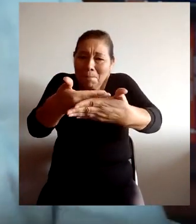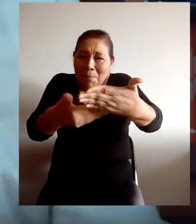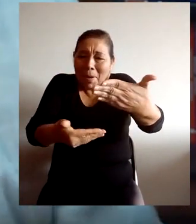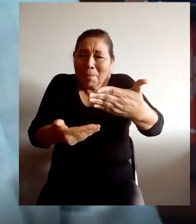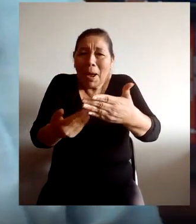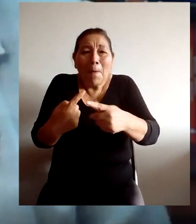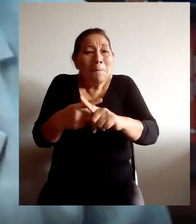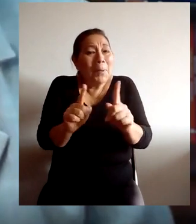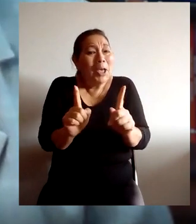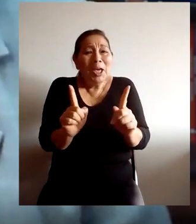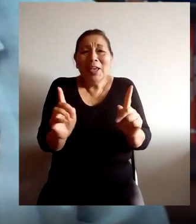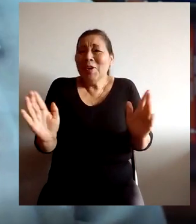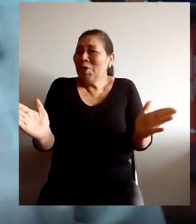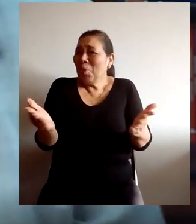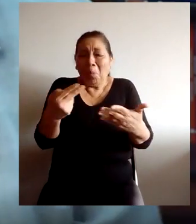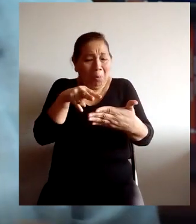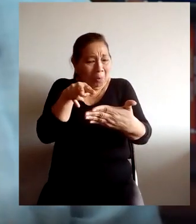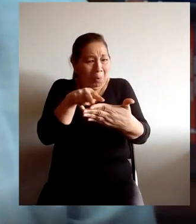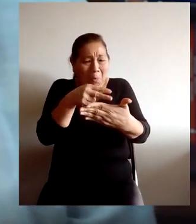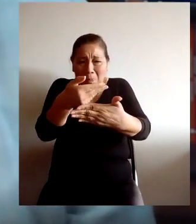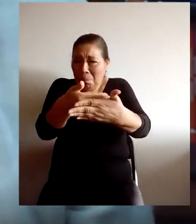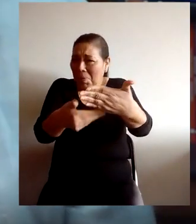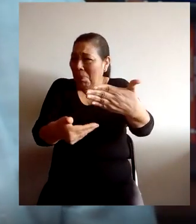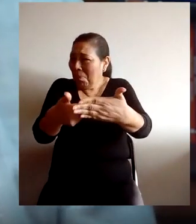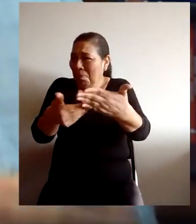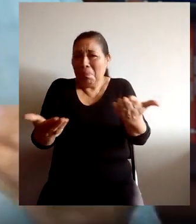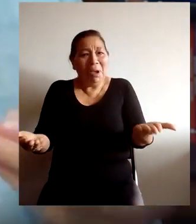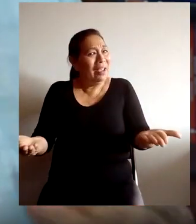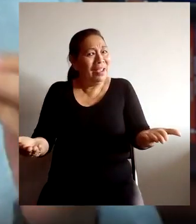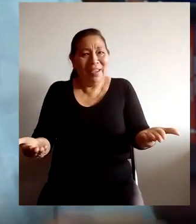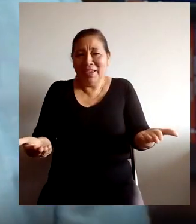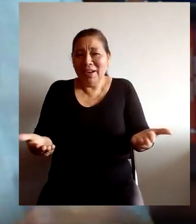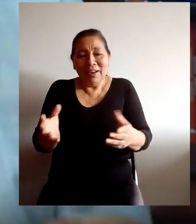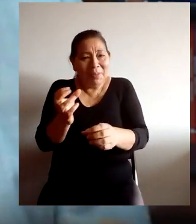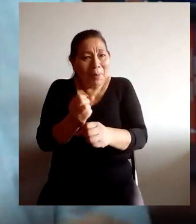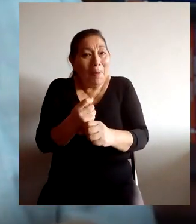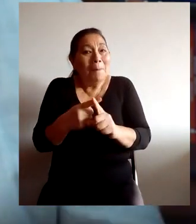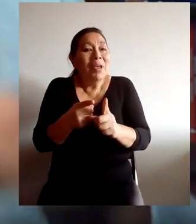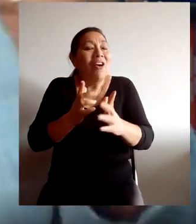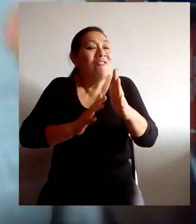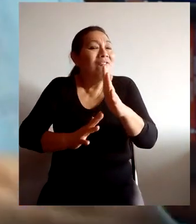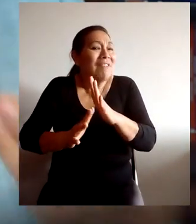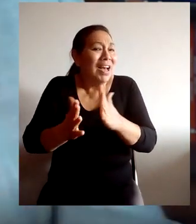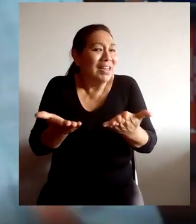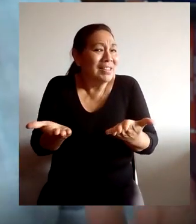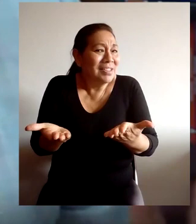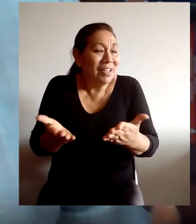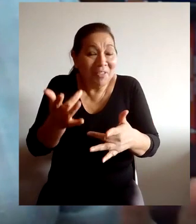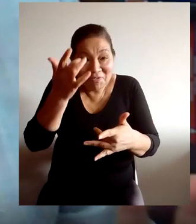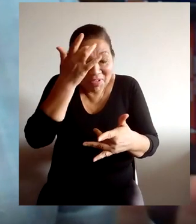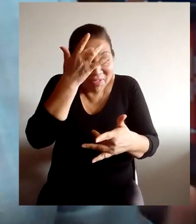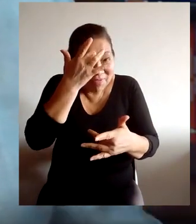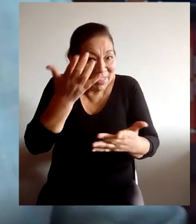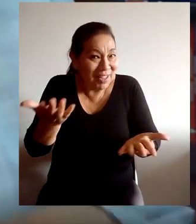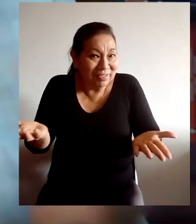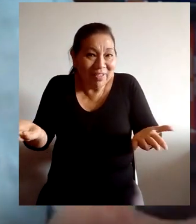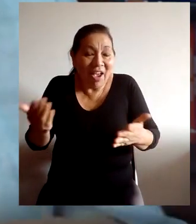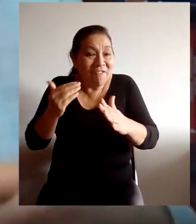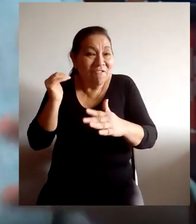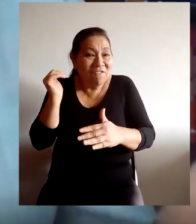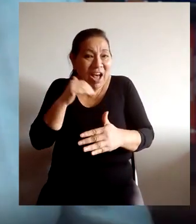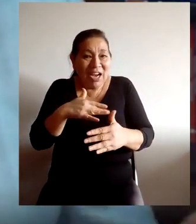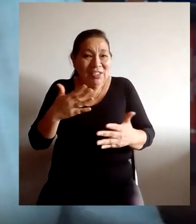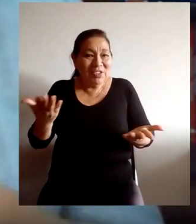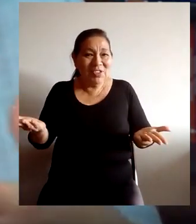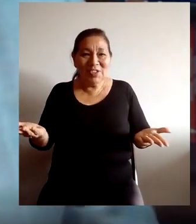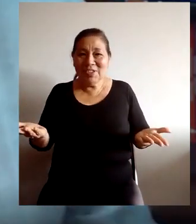falso que tenga tal enfermedad, ¿no? Es falso, ¿no? No ha cuestionado nunca el contenido de esa información, más bien ha cuestionado